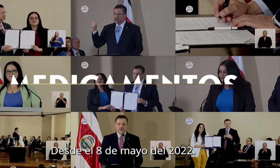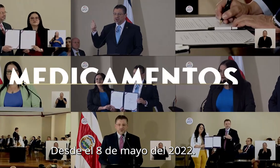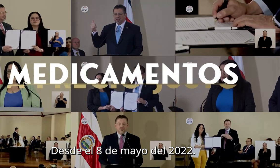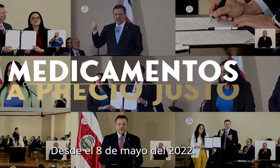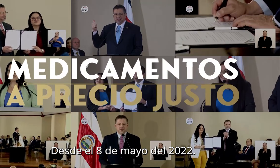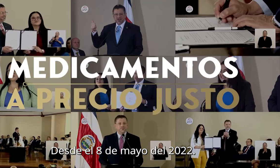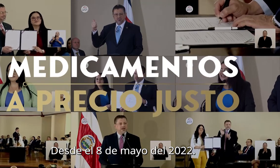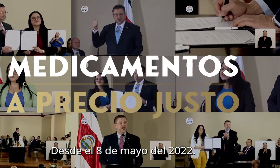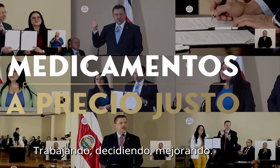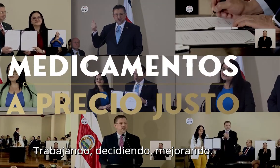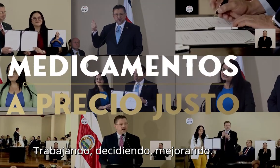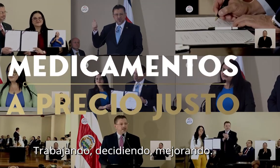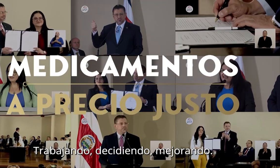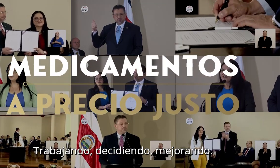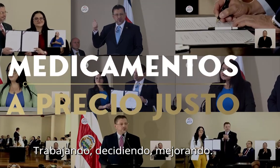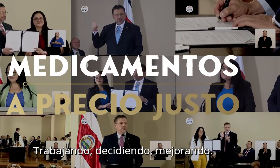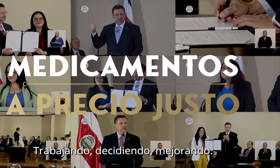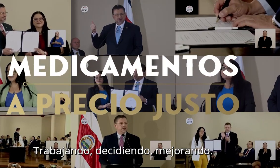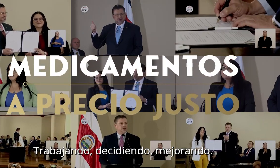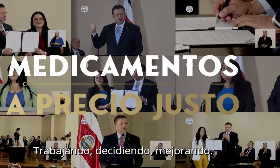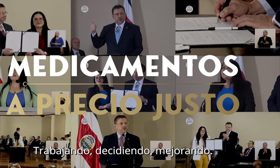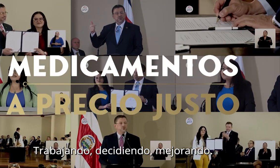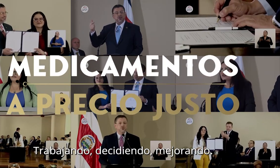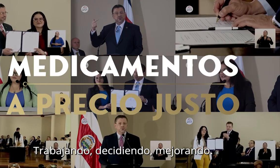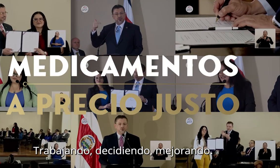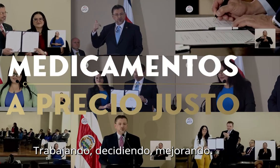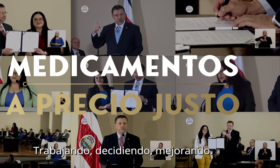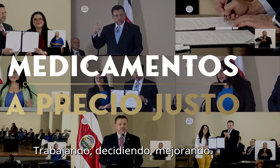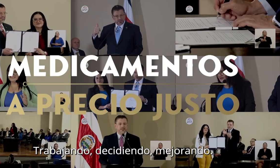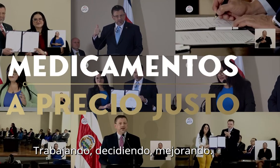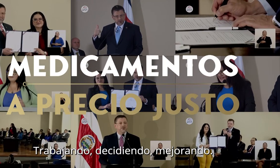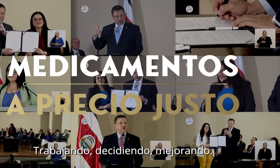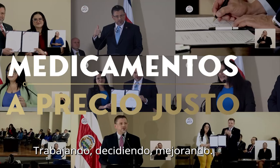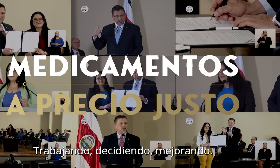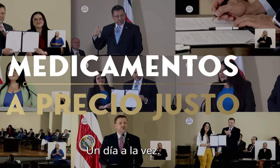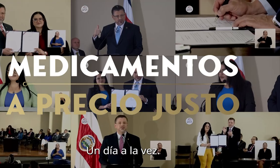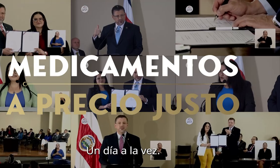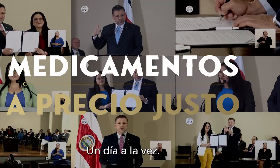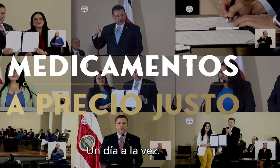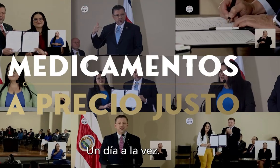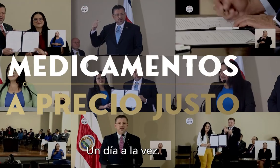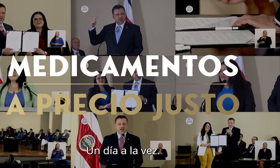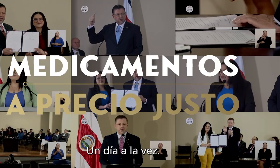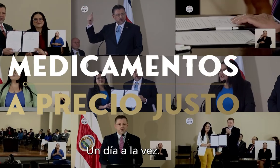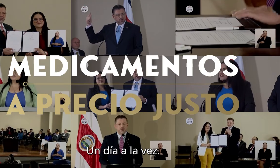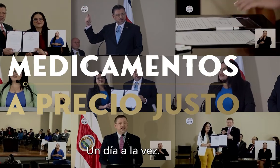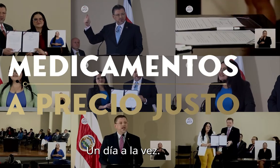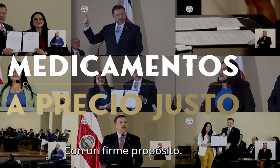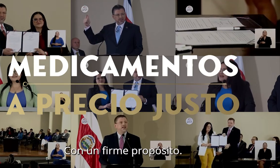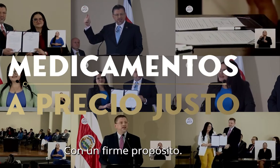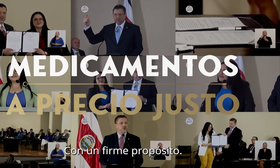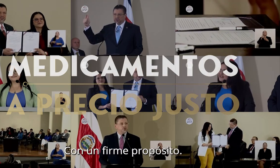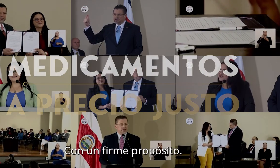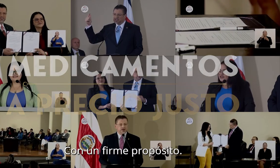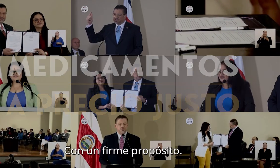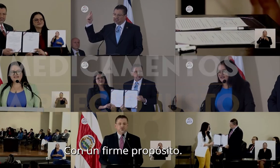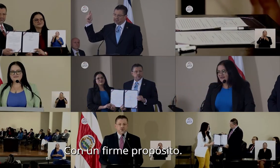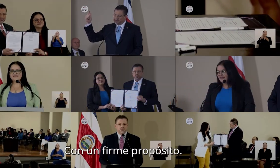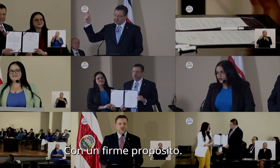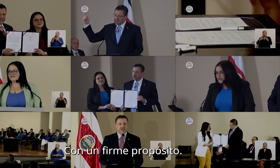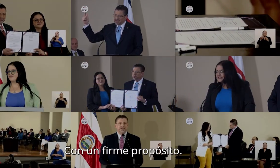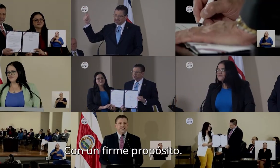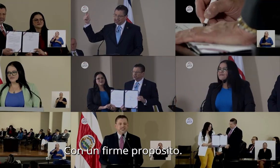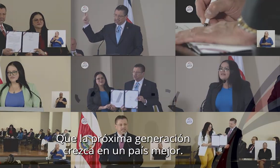2022, trabajando, decidiendo, mejorando, un día a la vez, con un firme